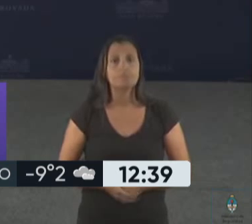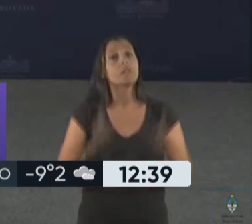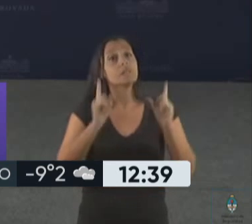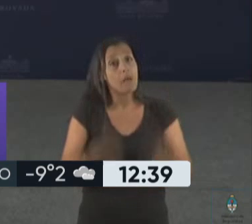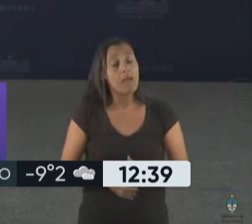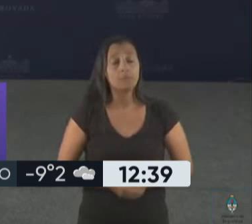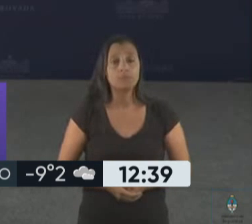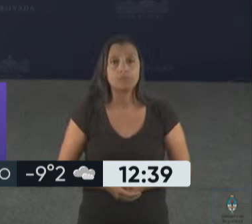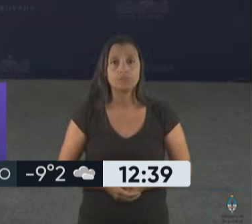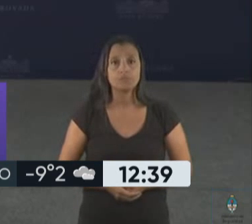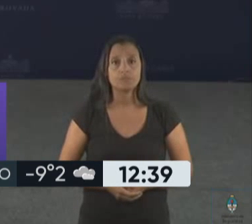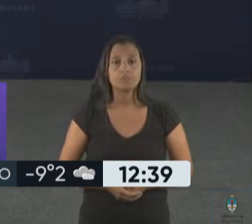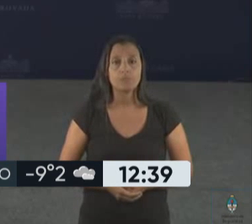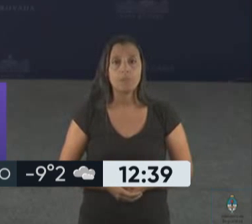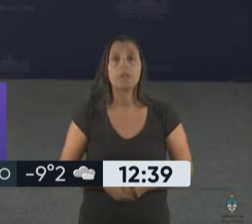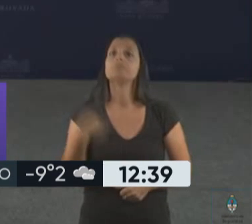También